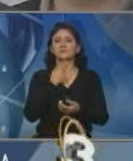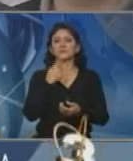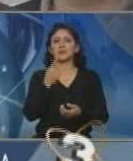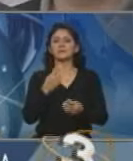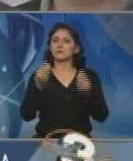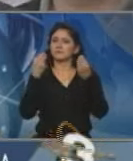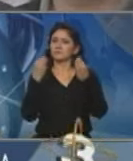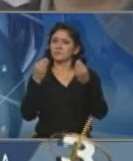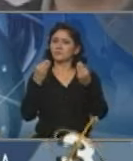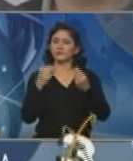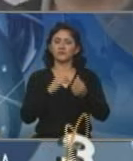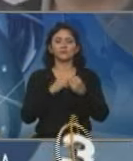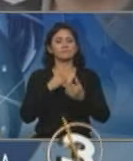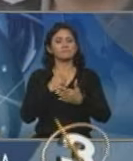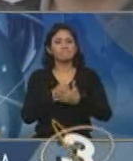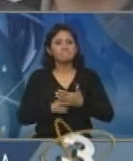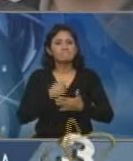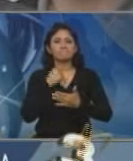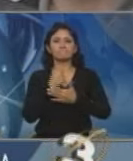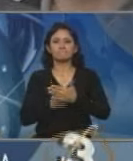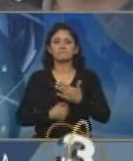esfuerzo. Y lo digo